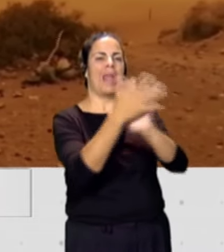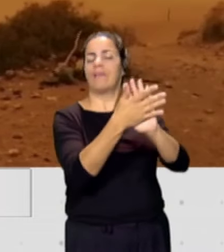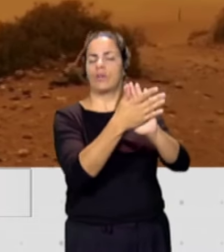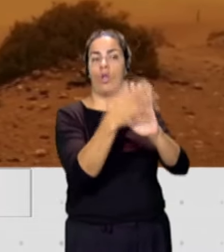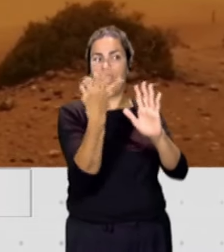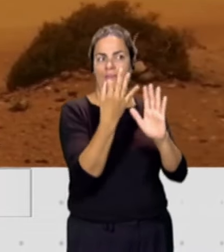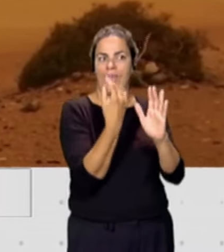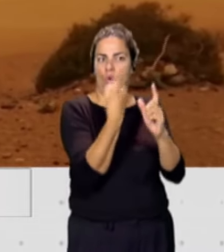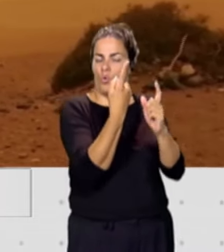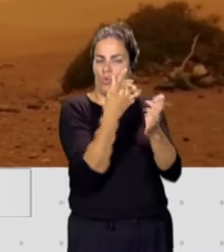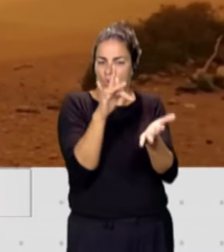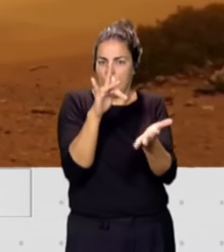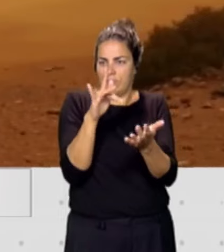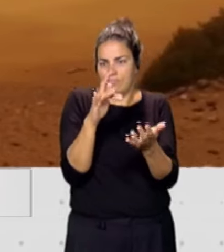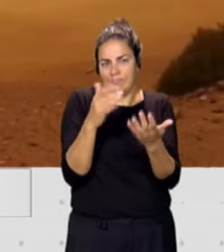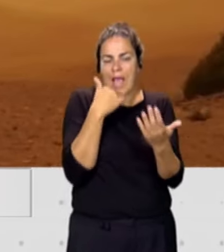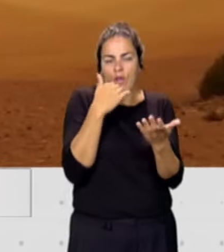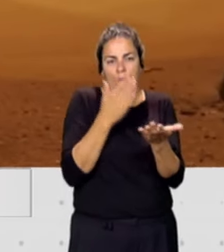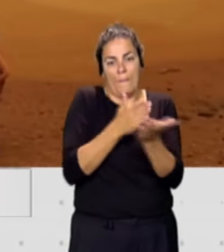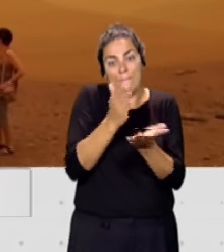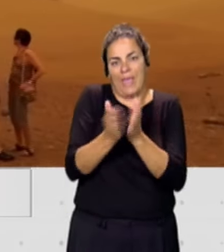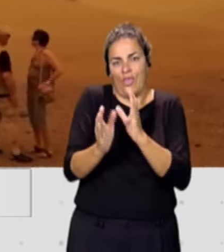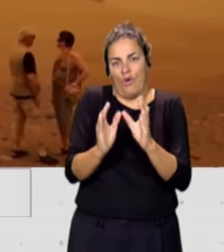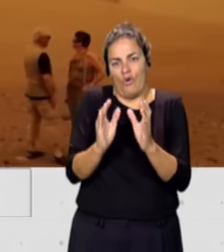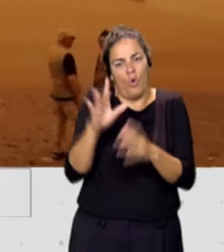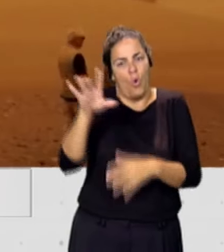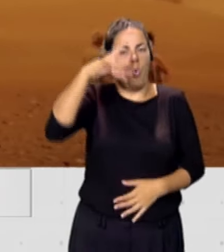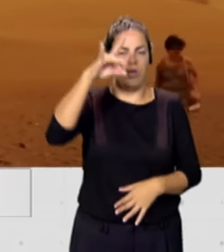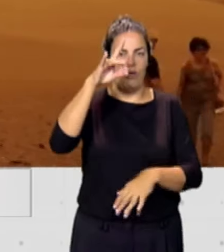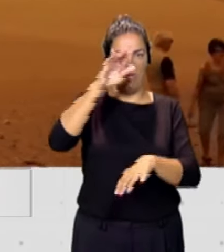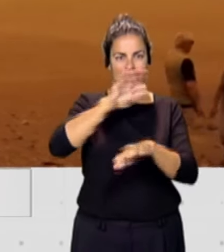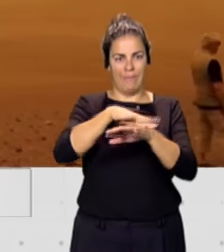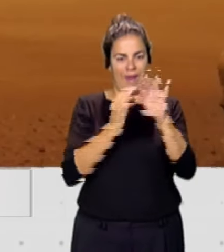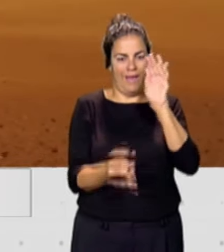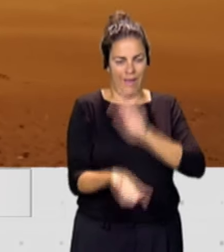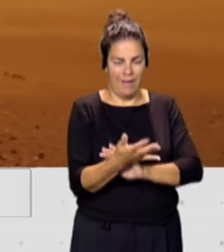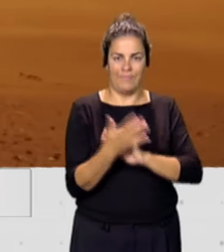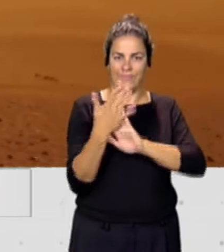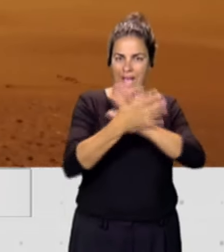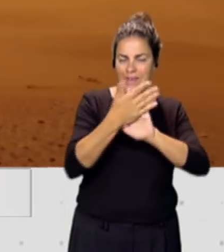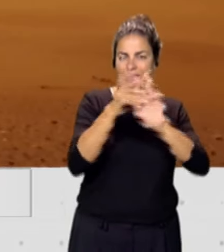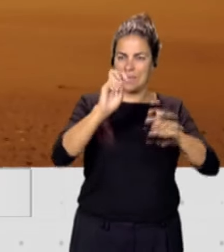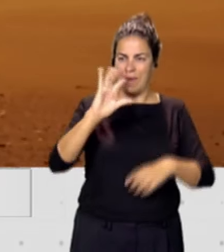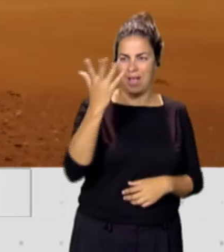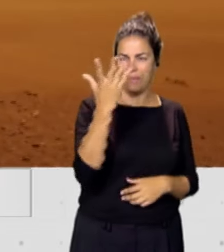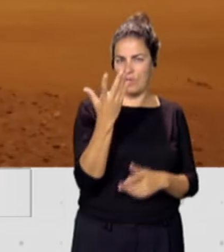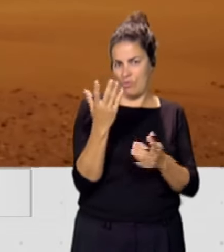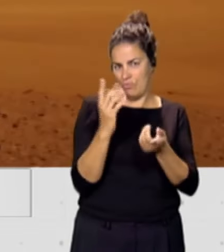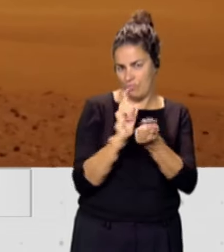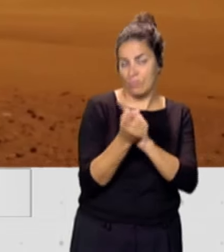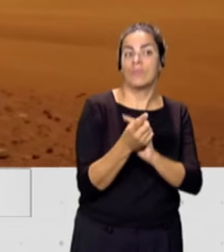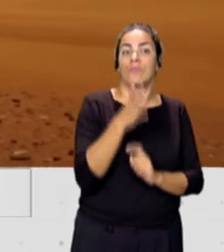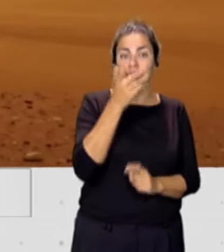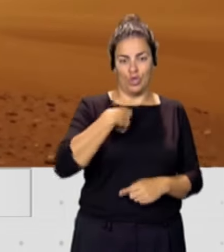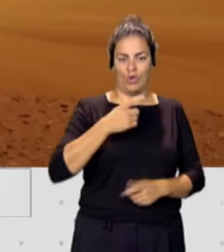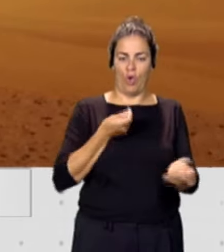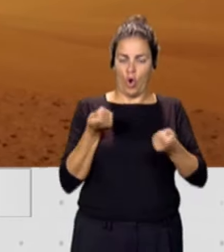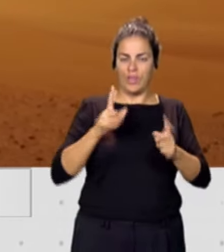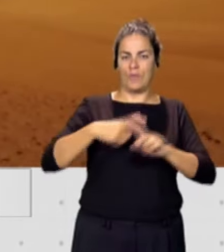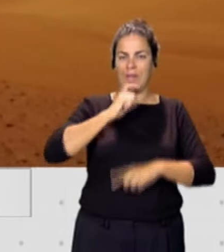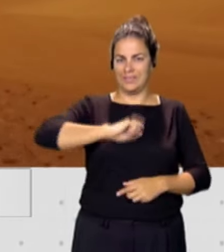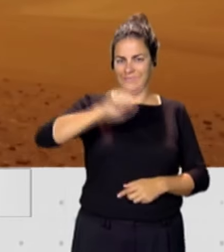problemática y así nació en 2019 climática actualmente la coordino Y eso diariamente informamos eh de la crisis climática